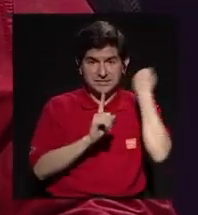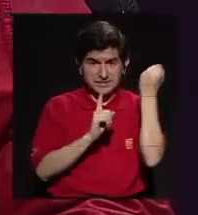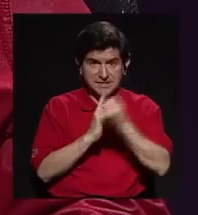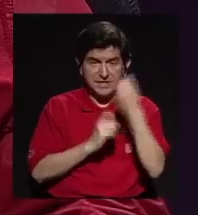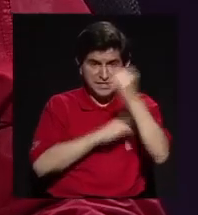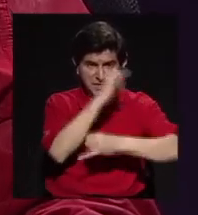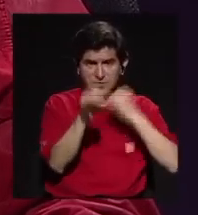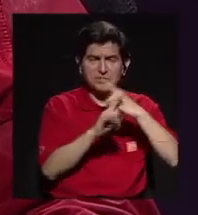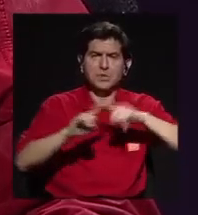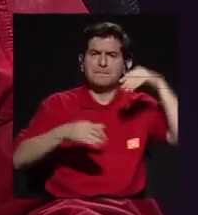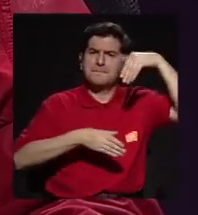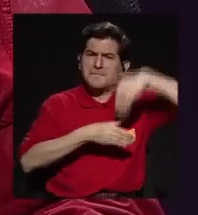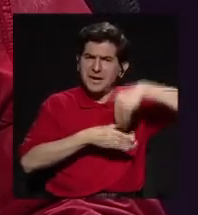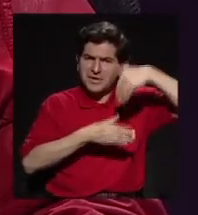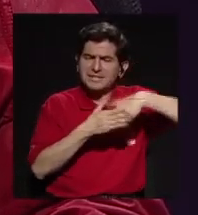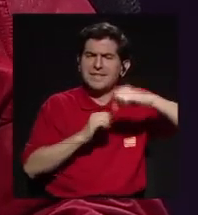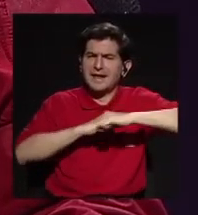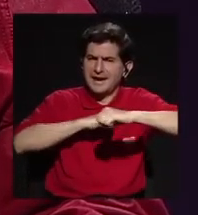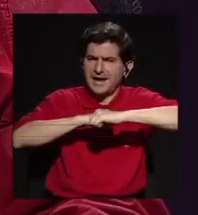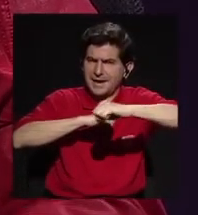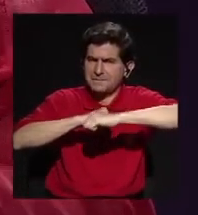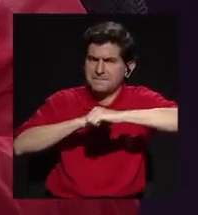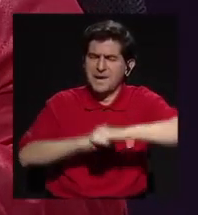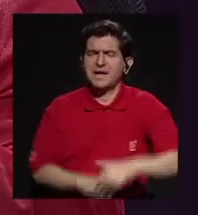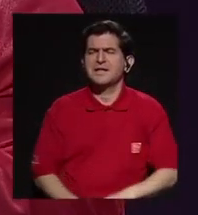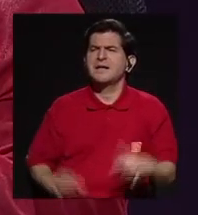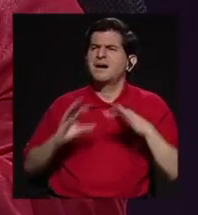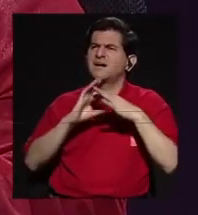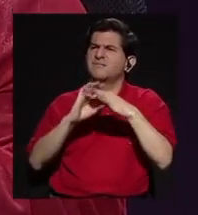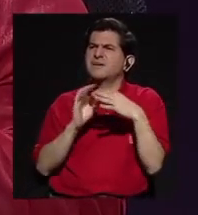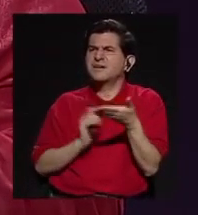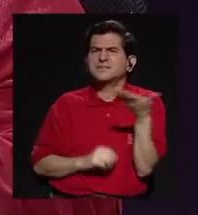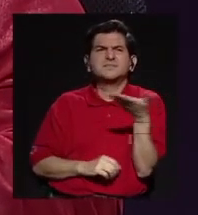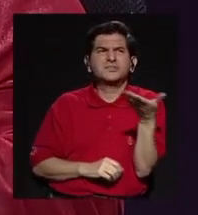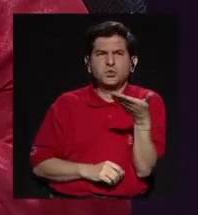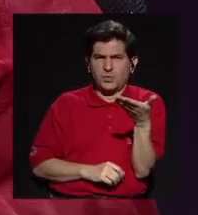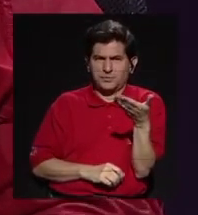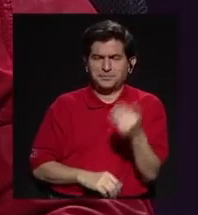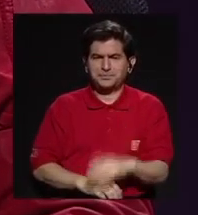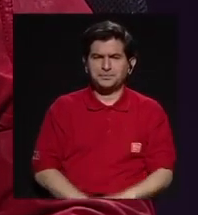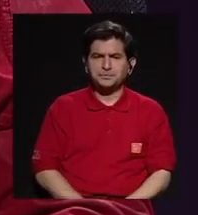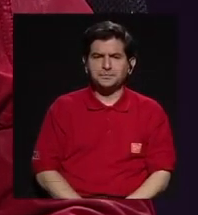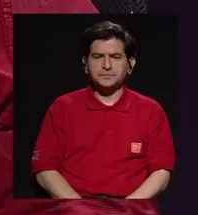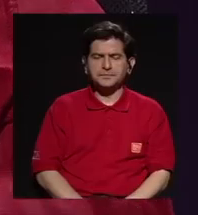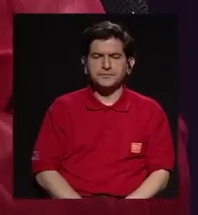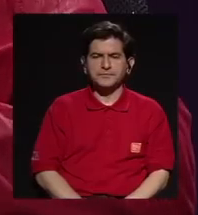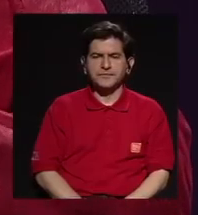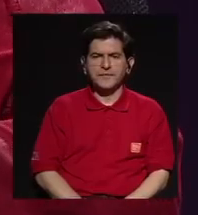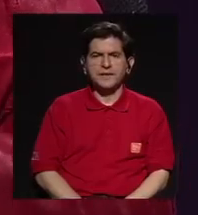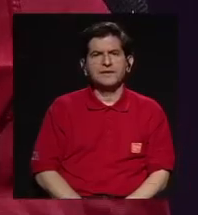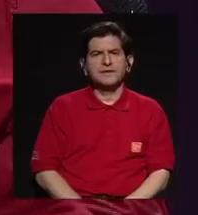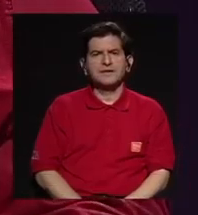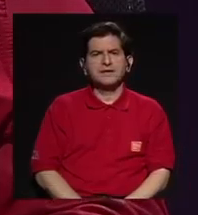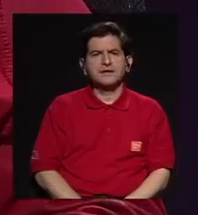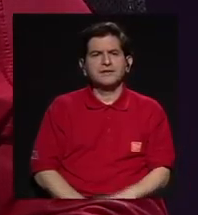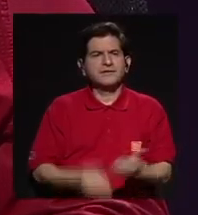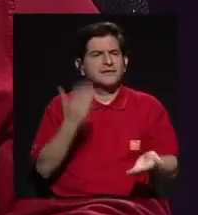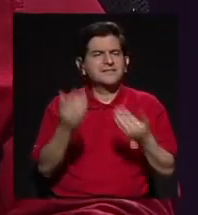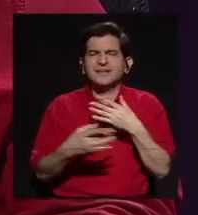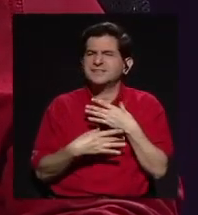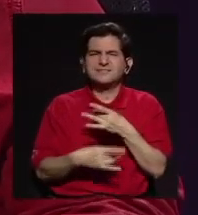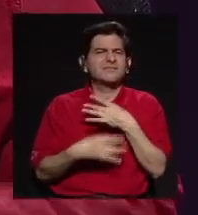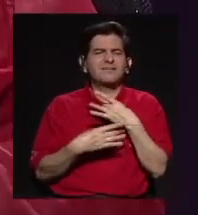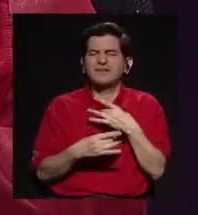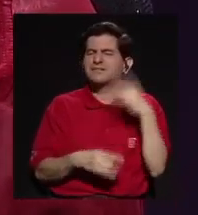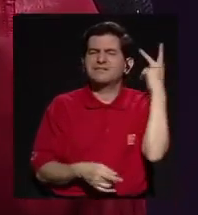pero internamente en esta campaña tiene que ver más bien con esta desafección política